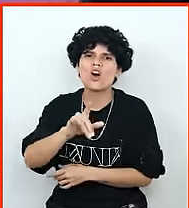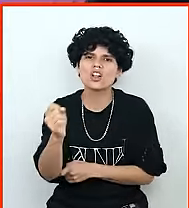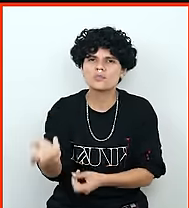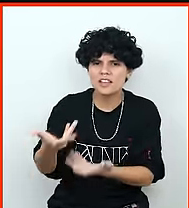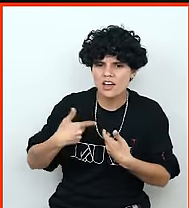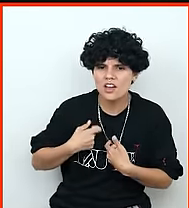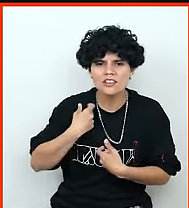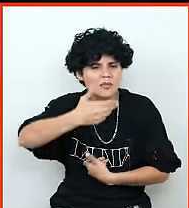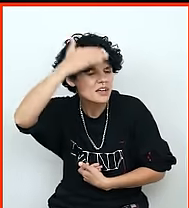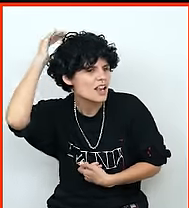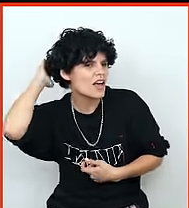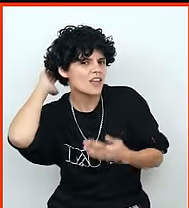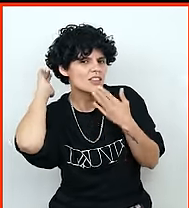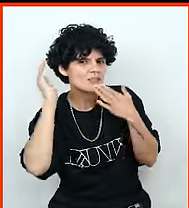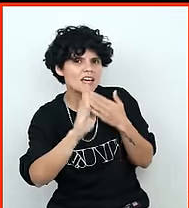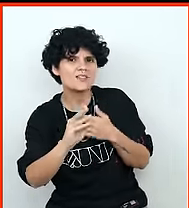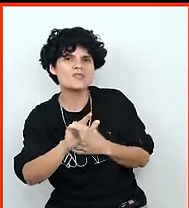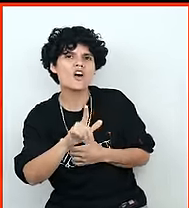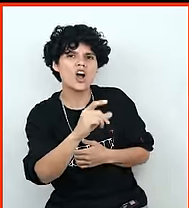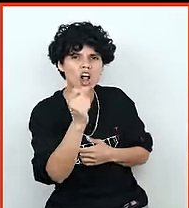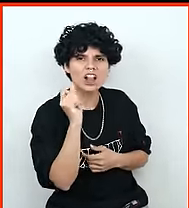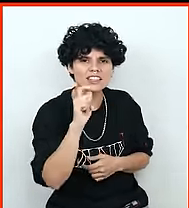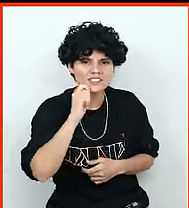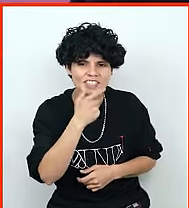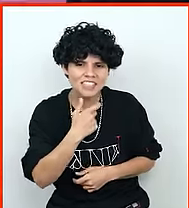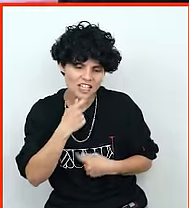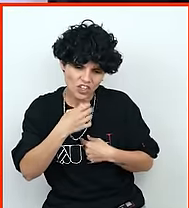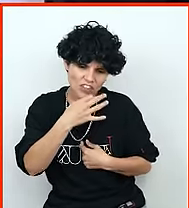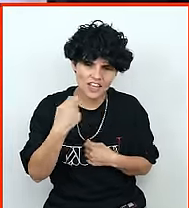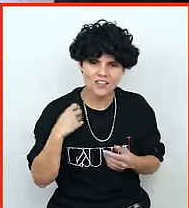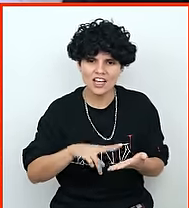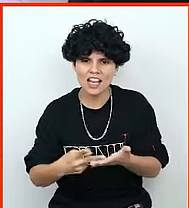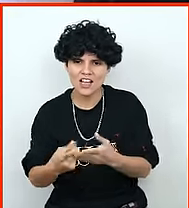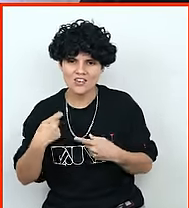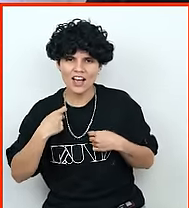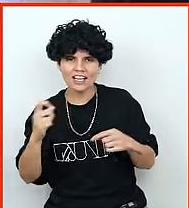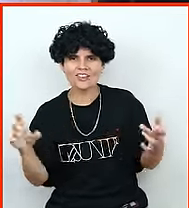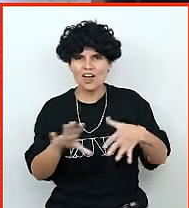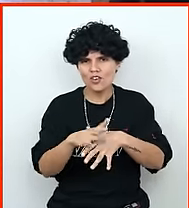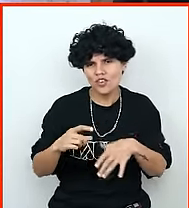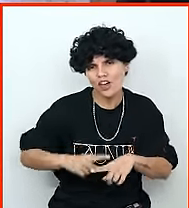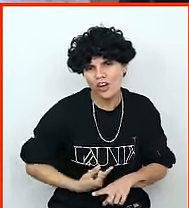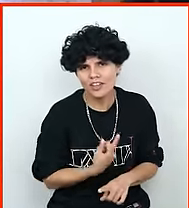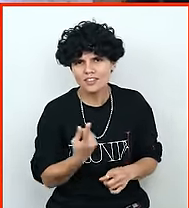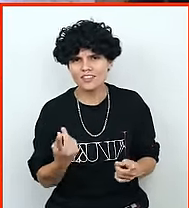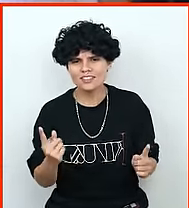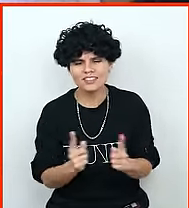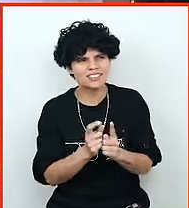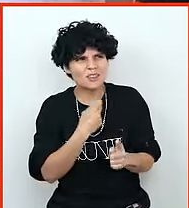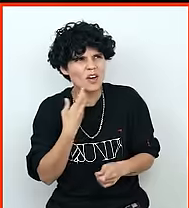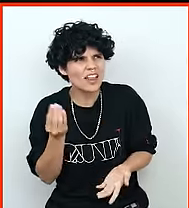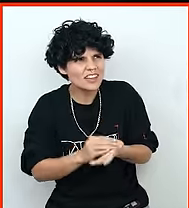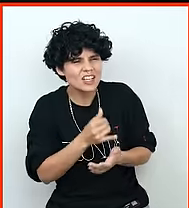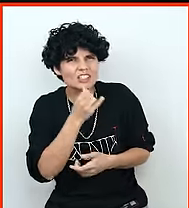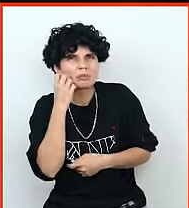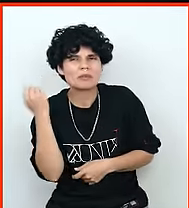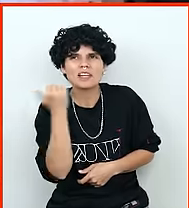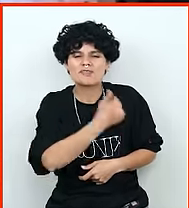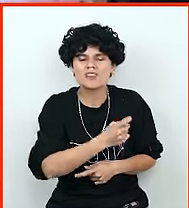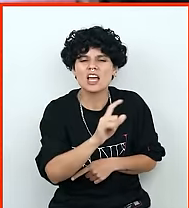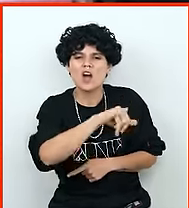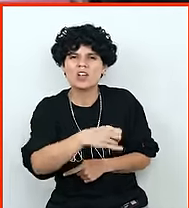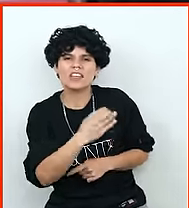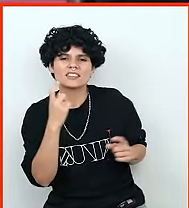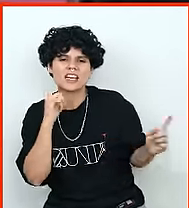cabros de Bolt. Estoy aquí pelado, también se dice Bolt en inglés. Dice bilingüe, ¿lo viste de nuevo otra vez? Aquí con la junta, estamos juntos. No sé qué más decir,